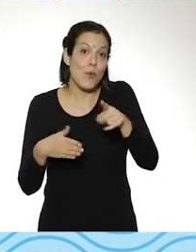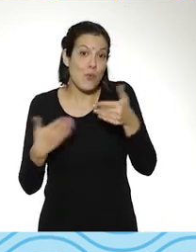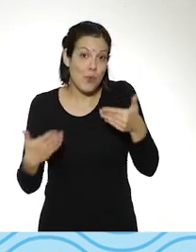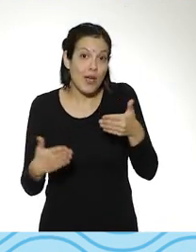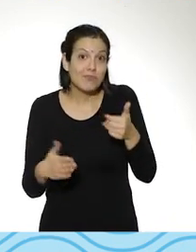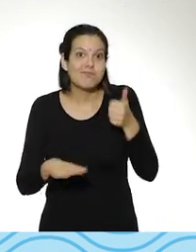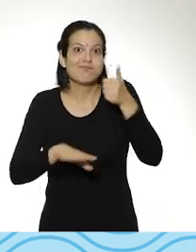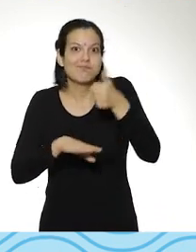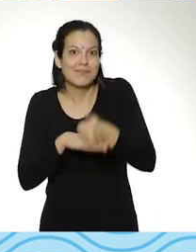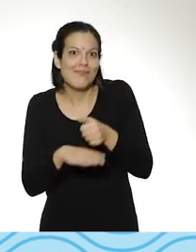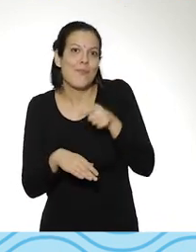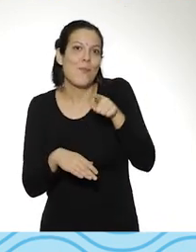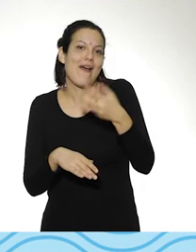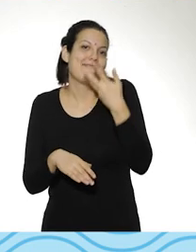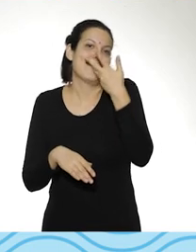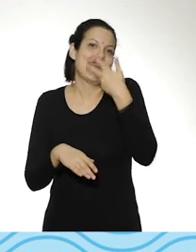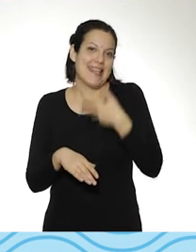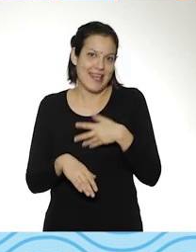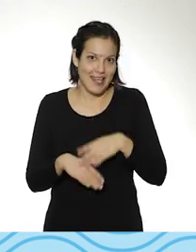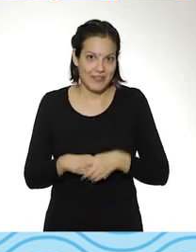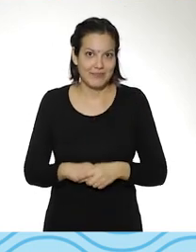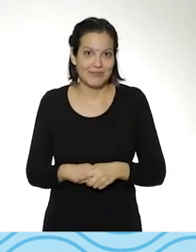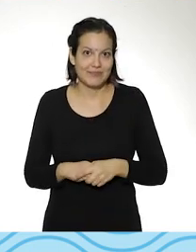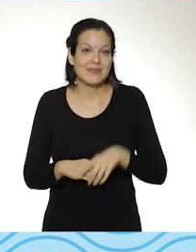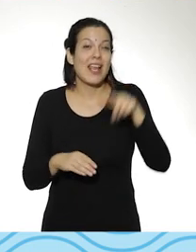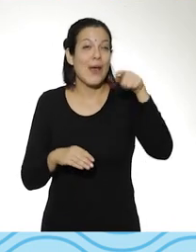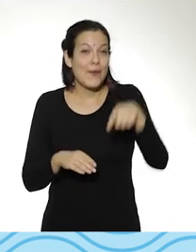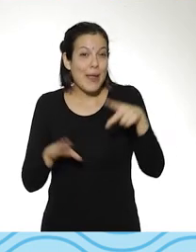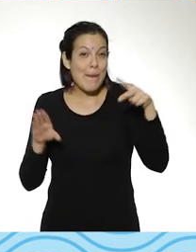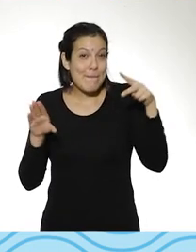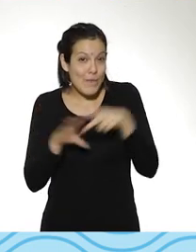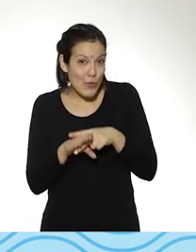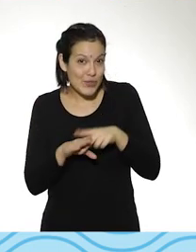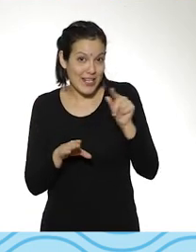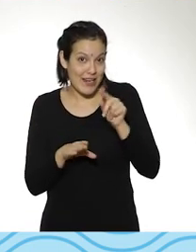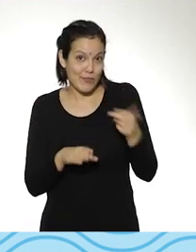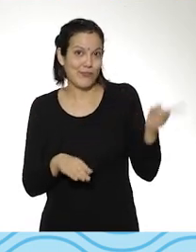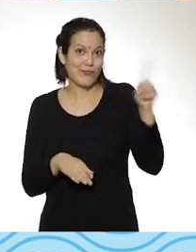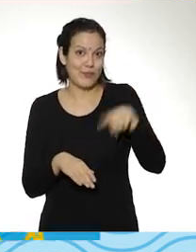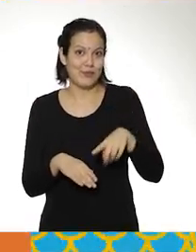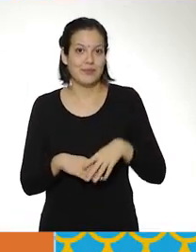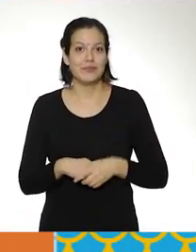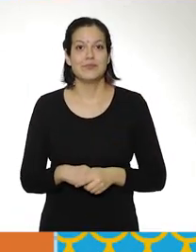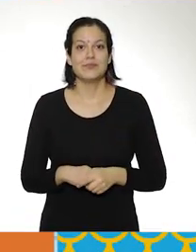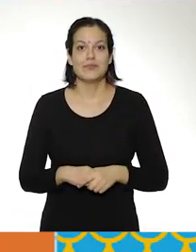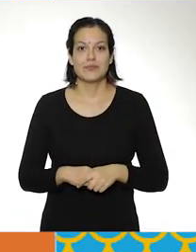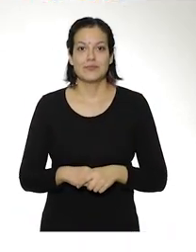participar, te va a encantar hacerlo. Vamos a una pausa y enseguida volvemos.